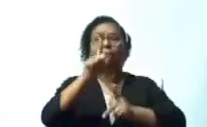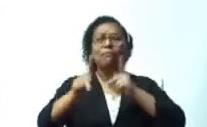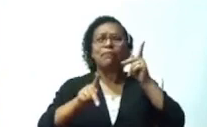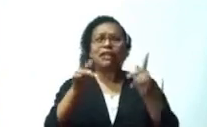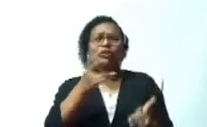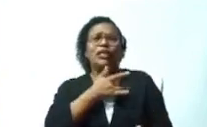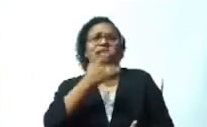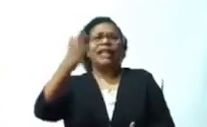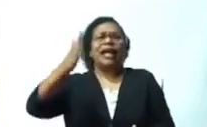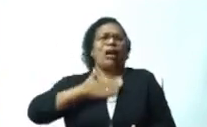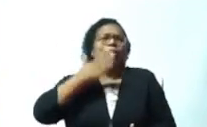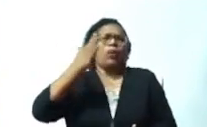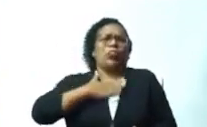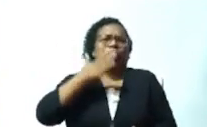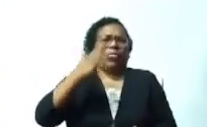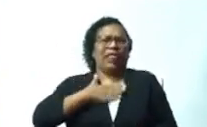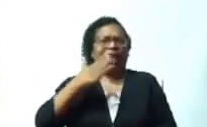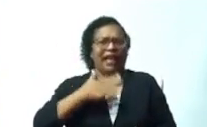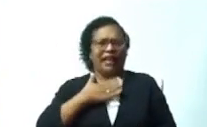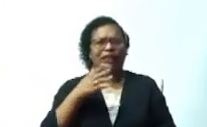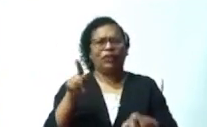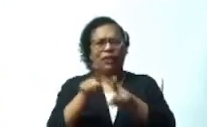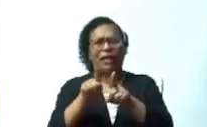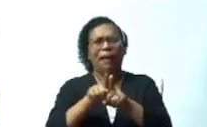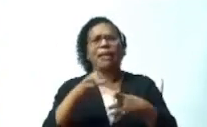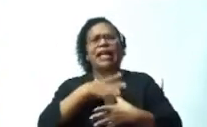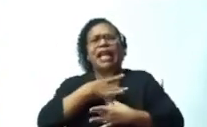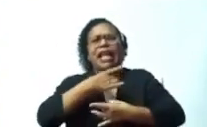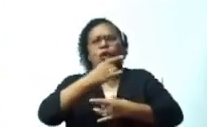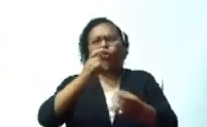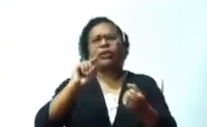llevando a cabo en la gestión del presidente Luis Abinader.